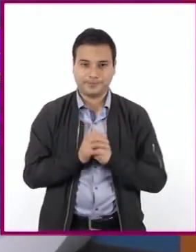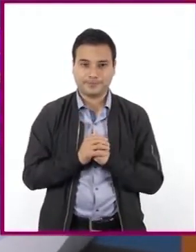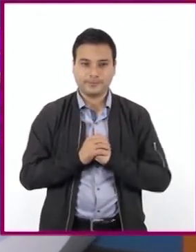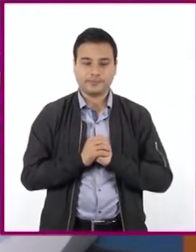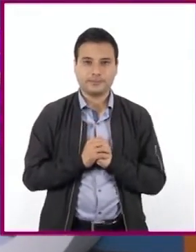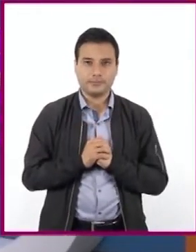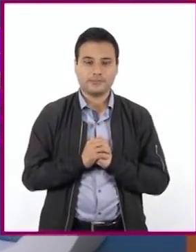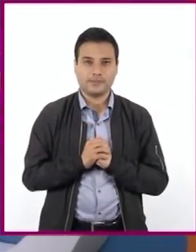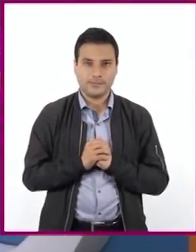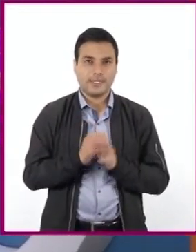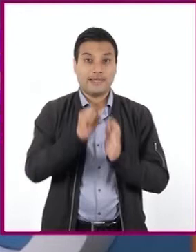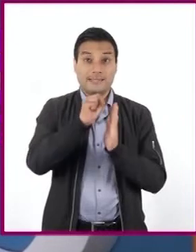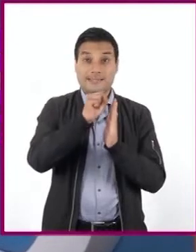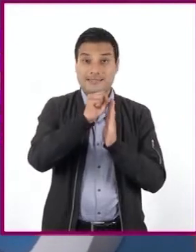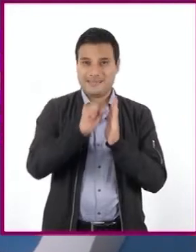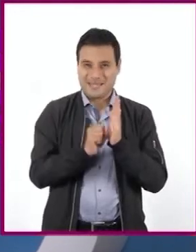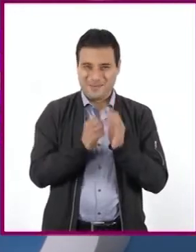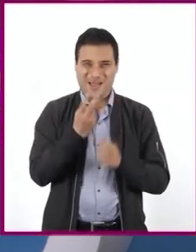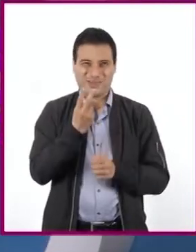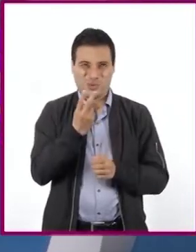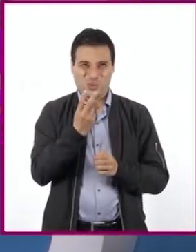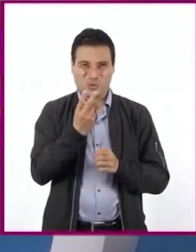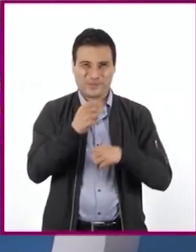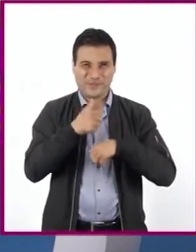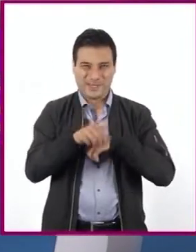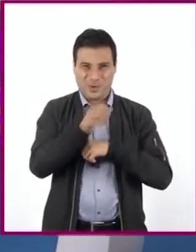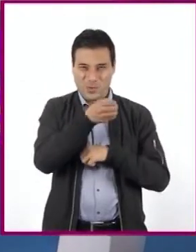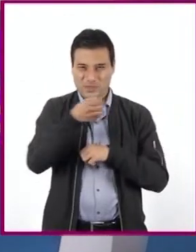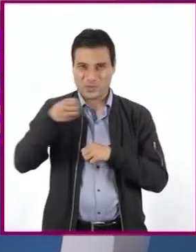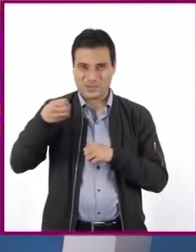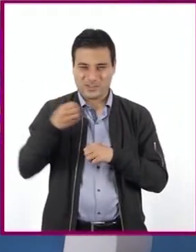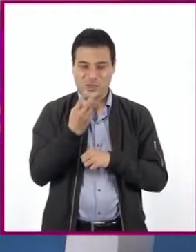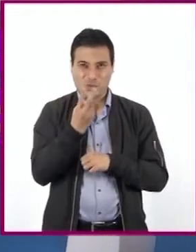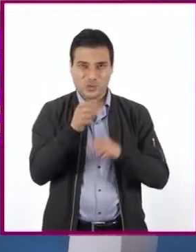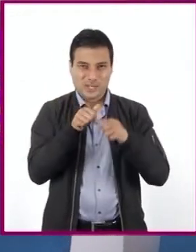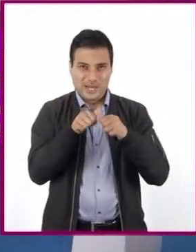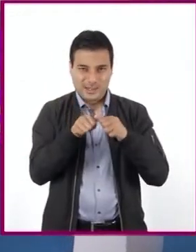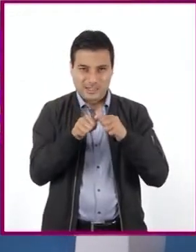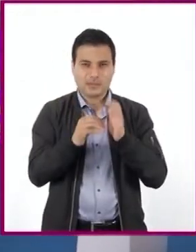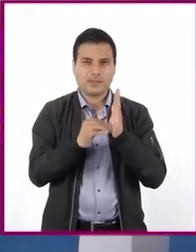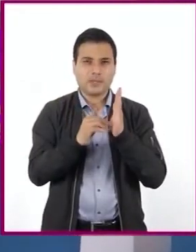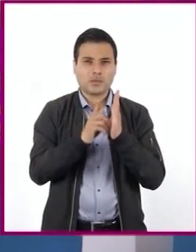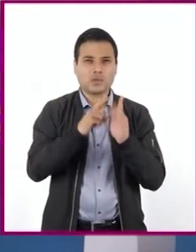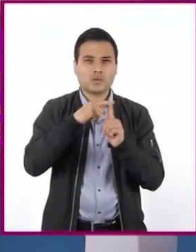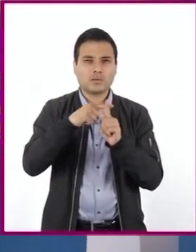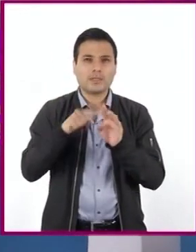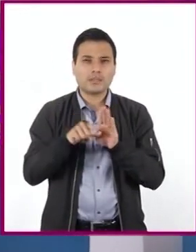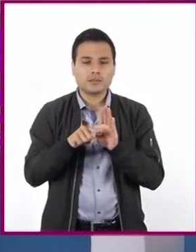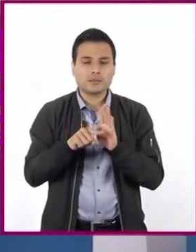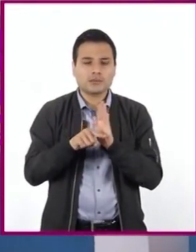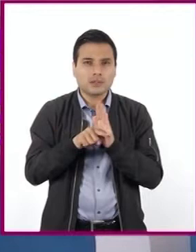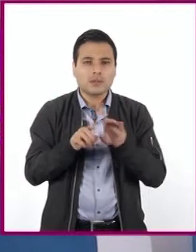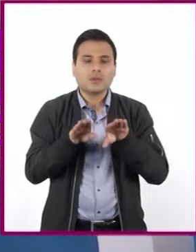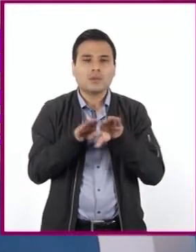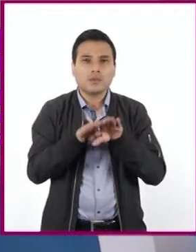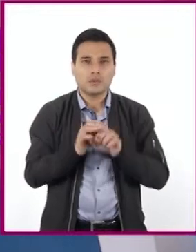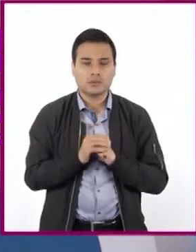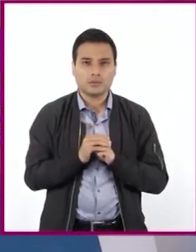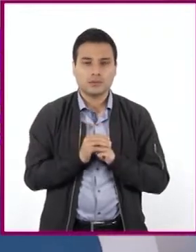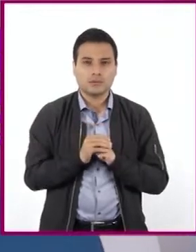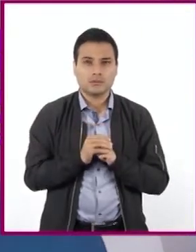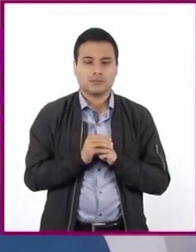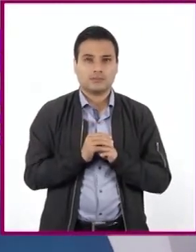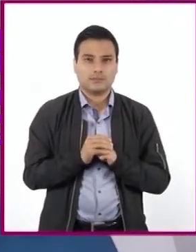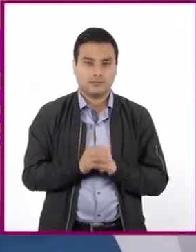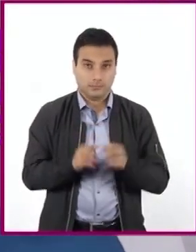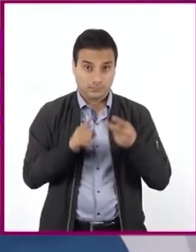los sistemas de dos ecuaciones con dos incógnitas para utilizar el método de suma o resta? ¿Qué se requiere hacer cuando